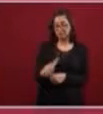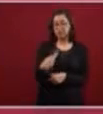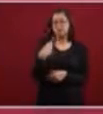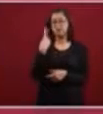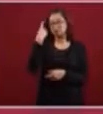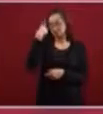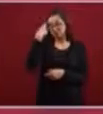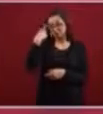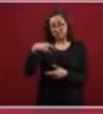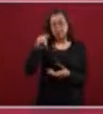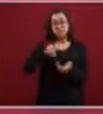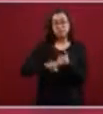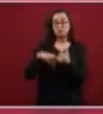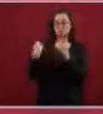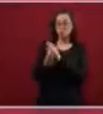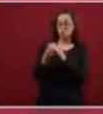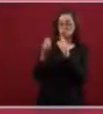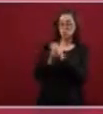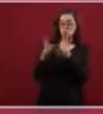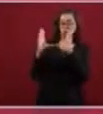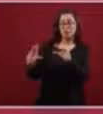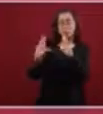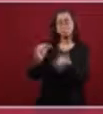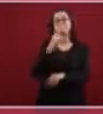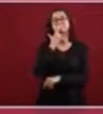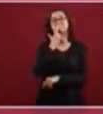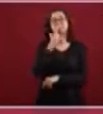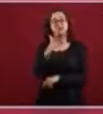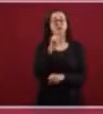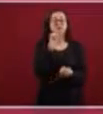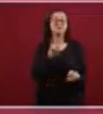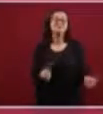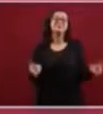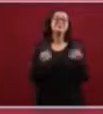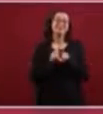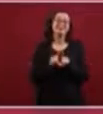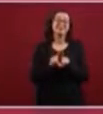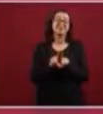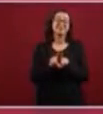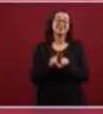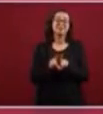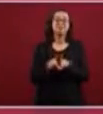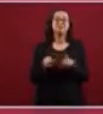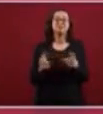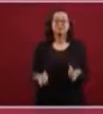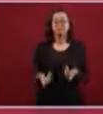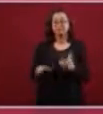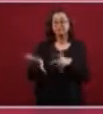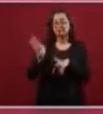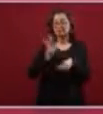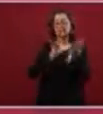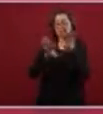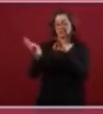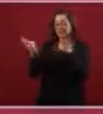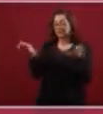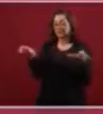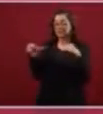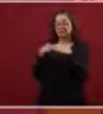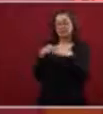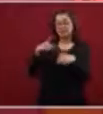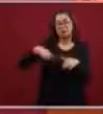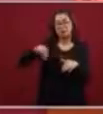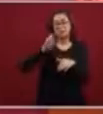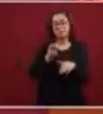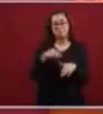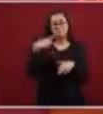mejor capacitación de ministerios públicos y desde luego una selección de